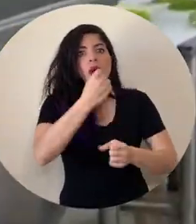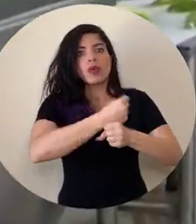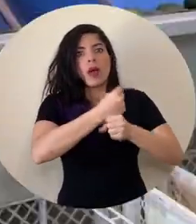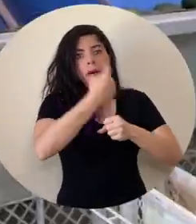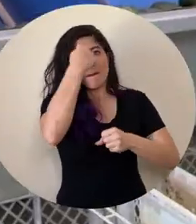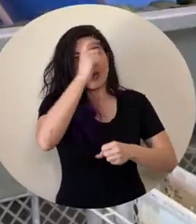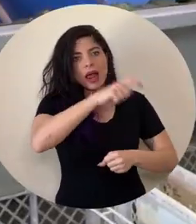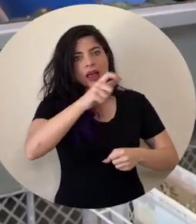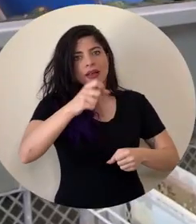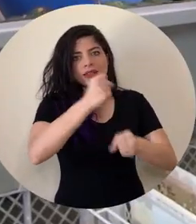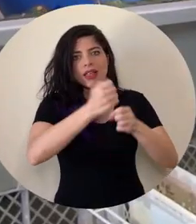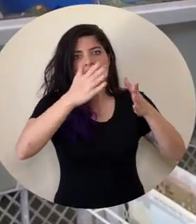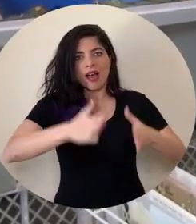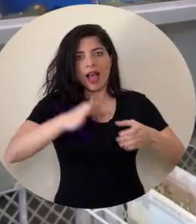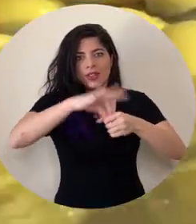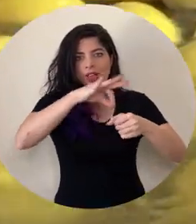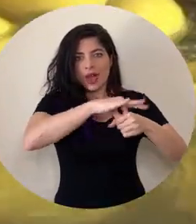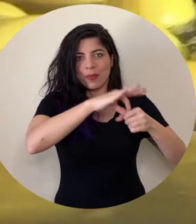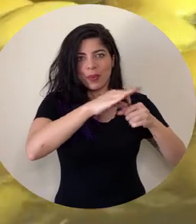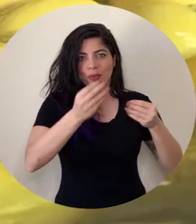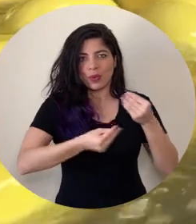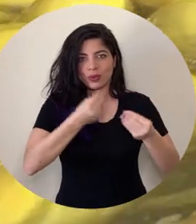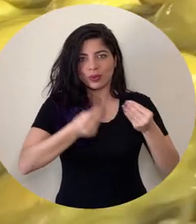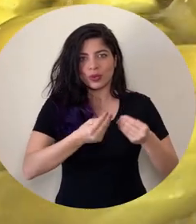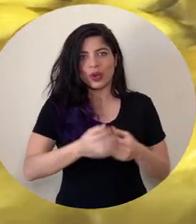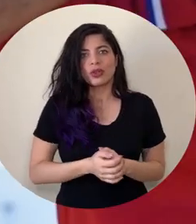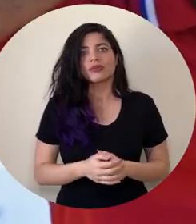los costarricenses en el sector agropecuario.